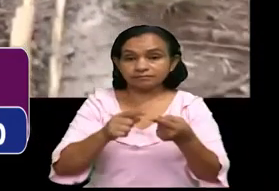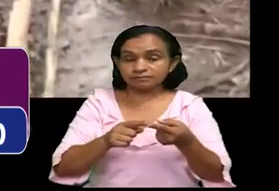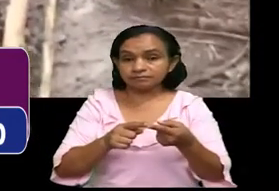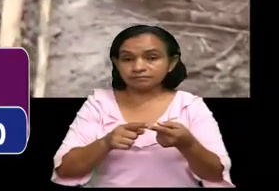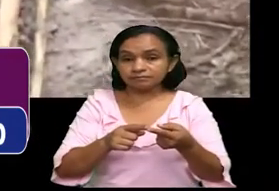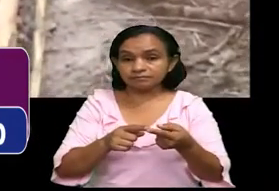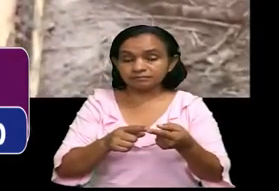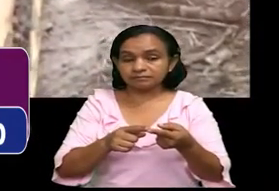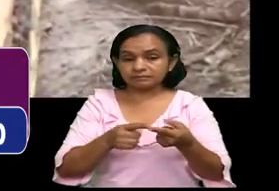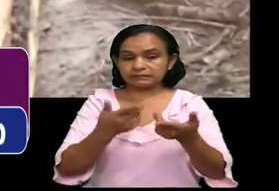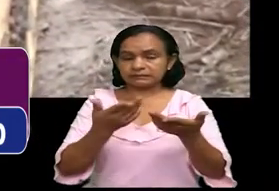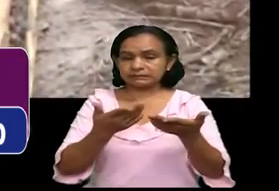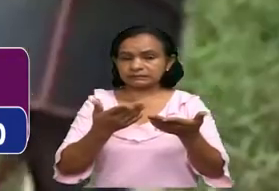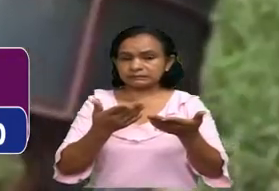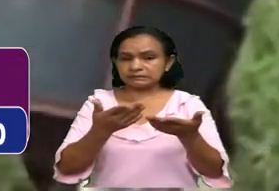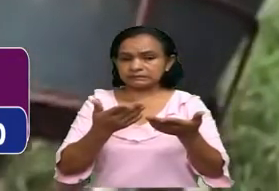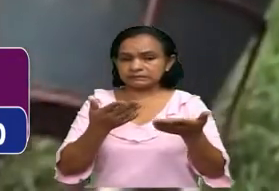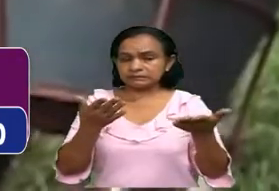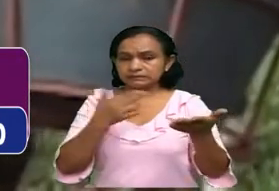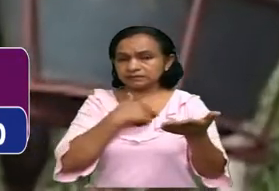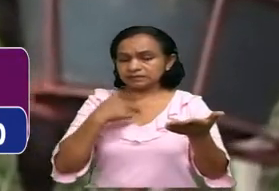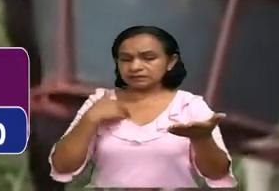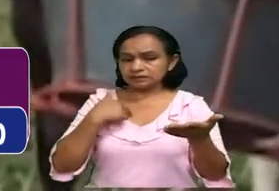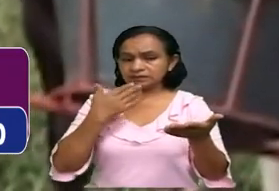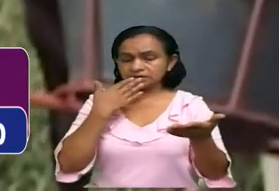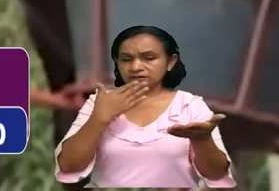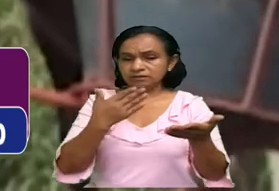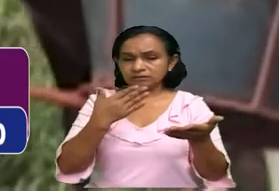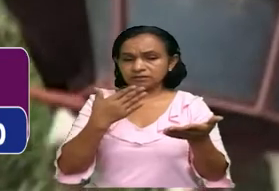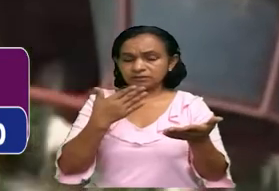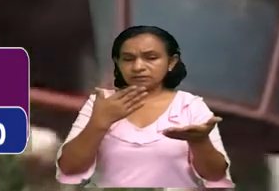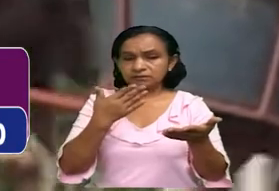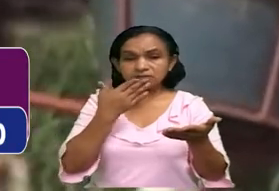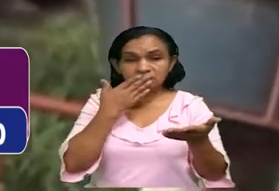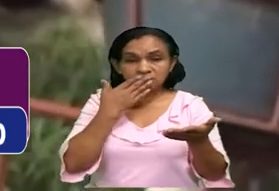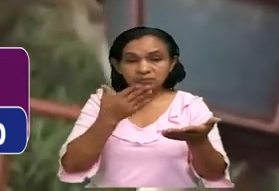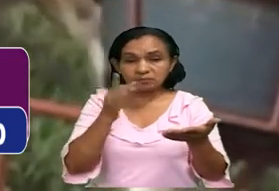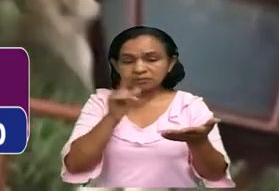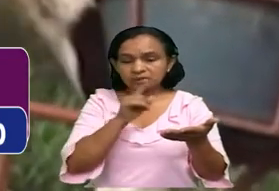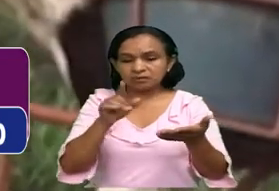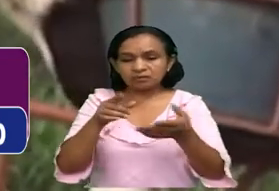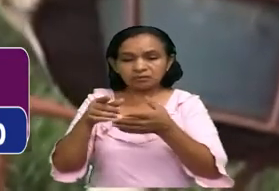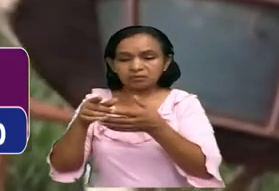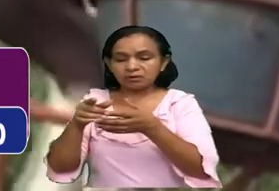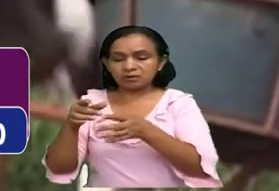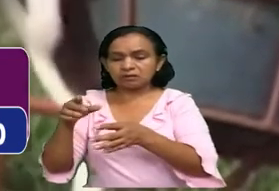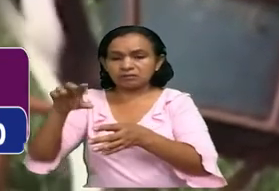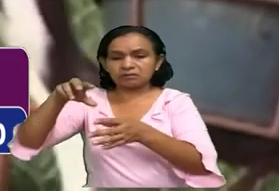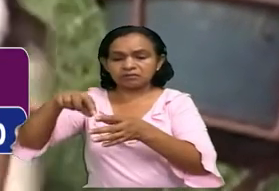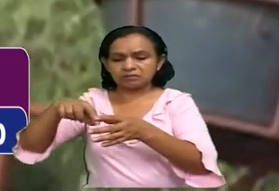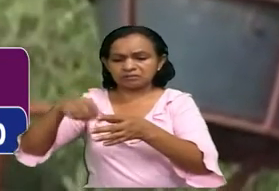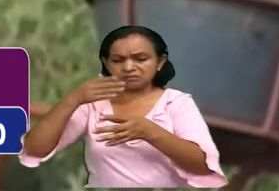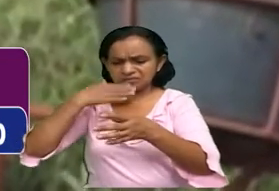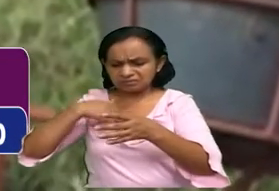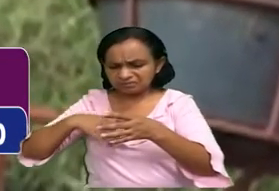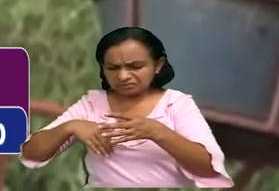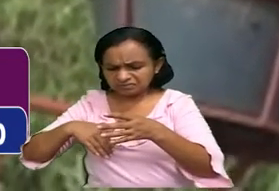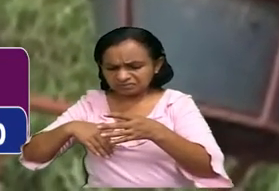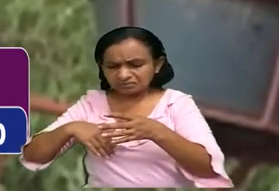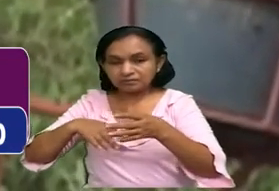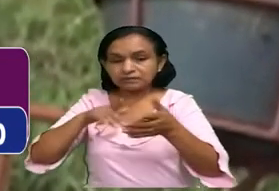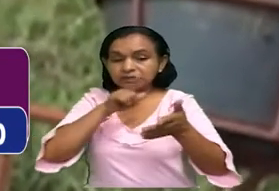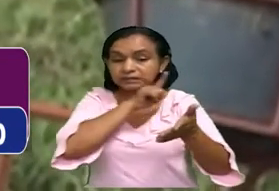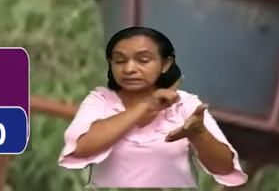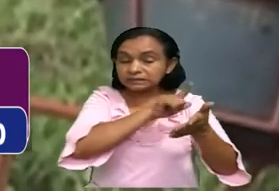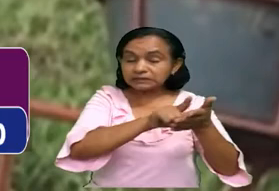es inocua, pues entra a un proceso de descomposición acelerado. Entonces, cuanto más higiénico, cuanto